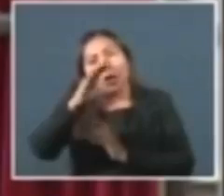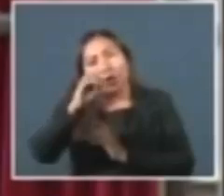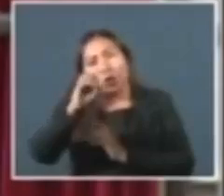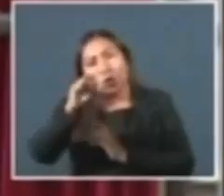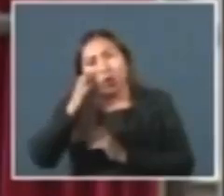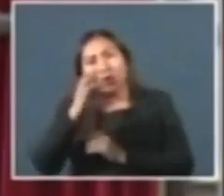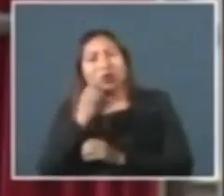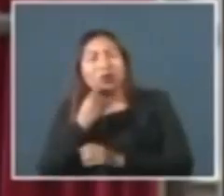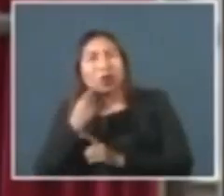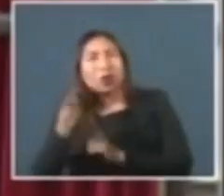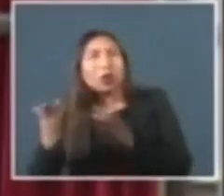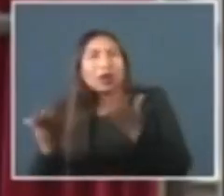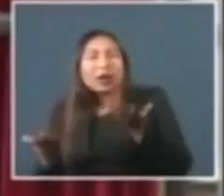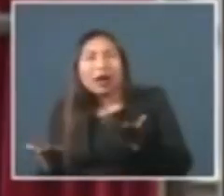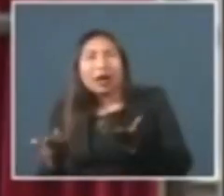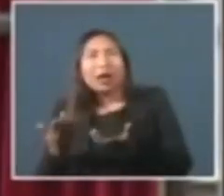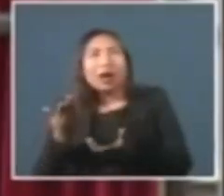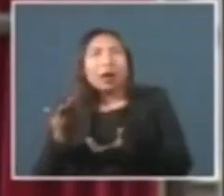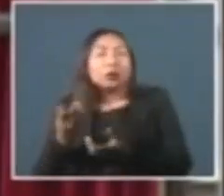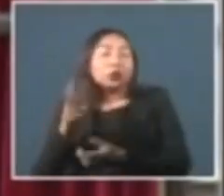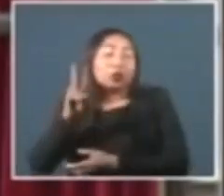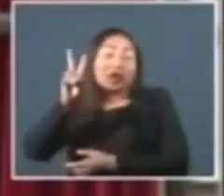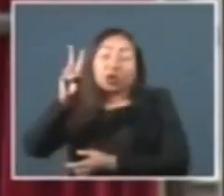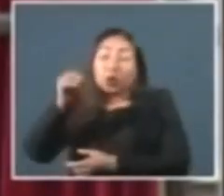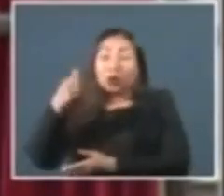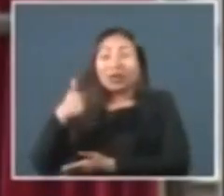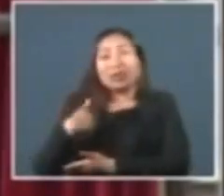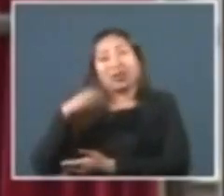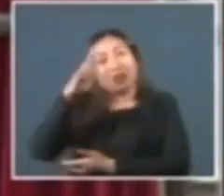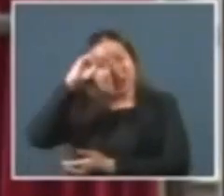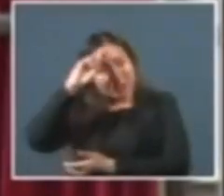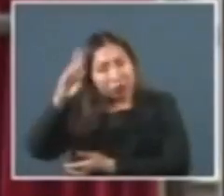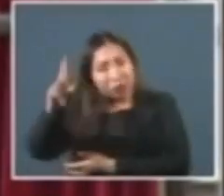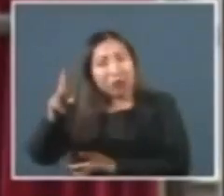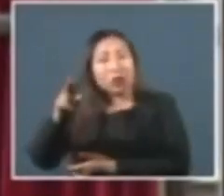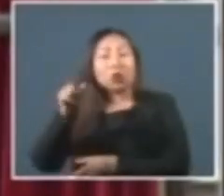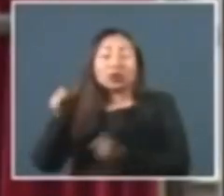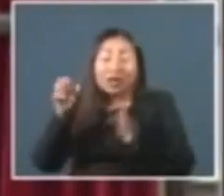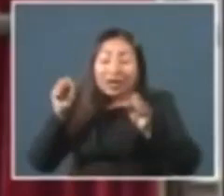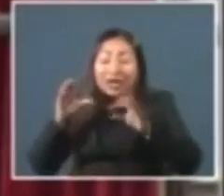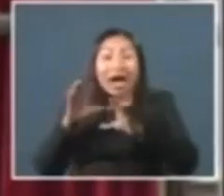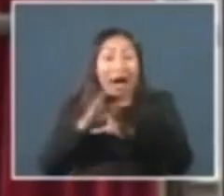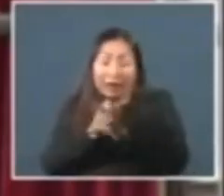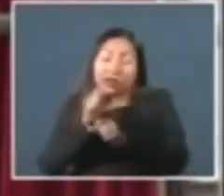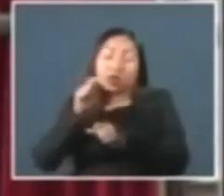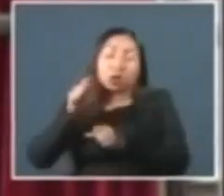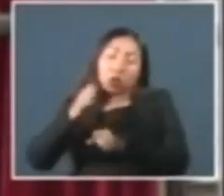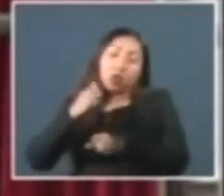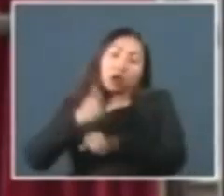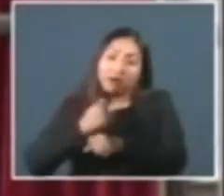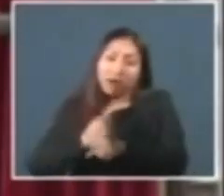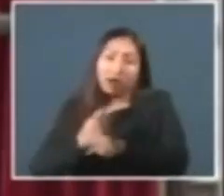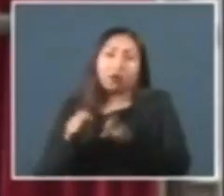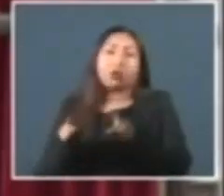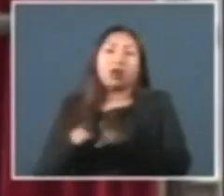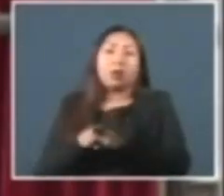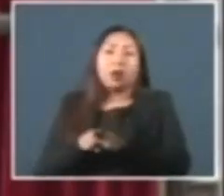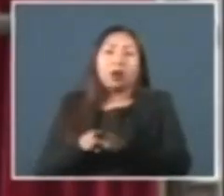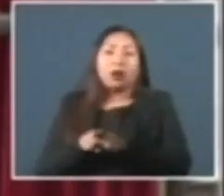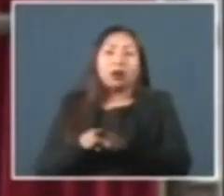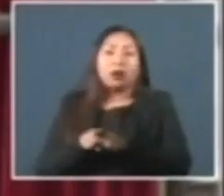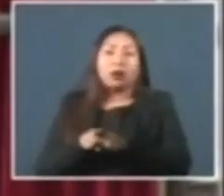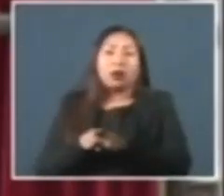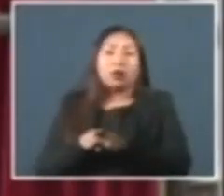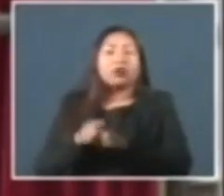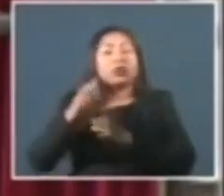¿Tenía usted solvencia moral? No. ¿Cumplió usted sus deberes como servidor público para defender los derechos humanos de